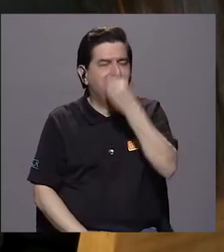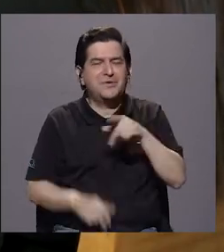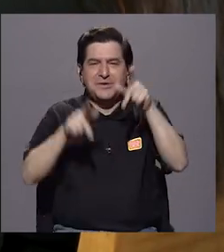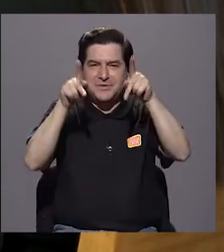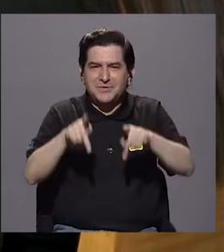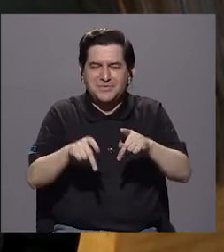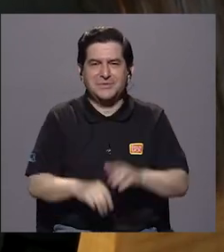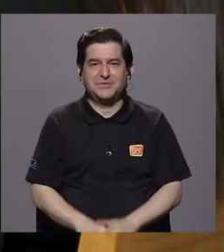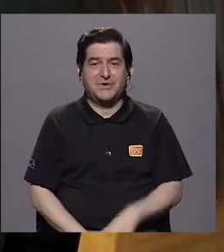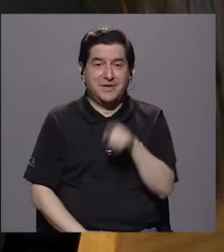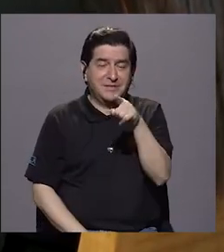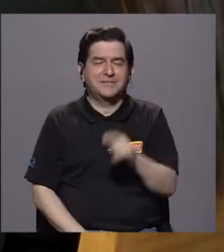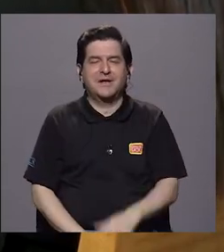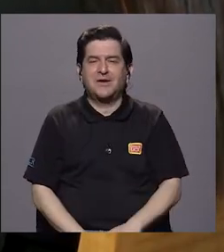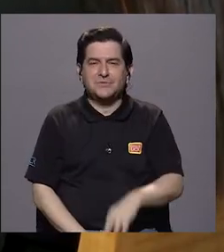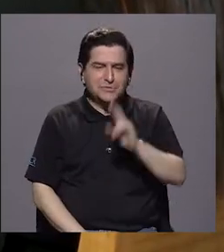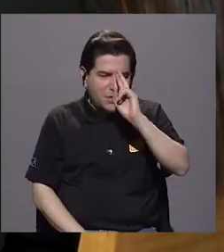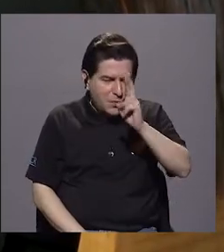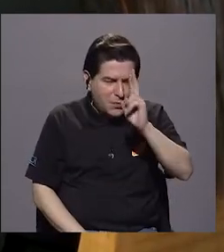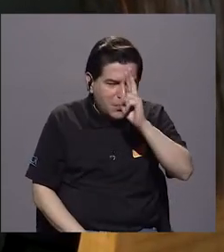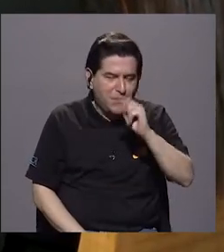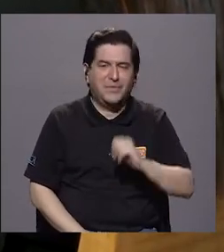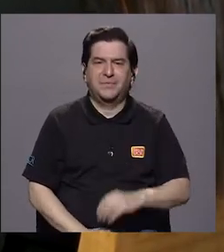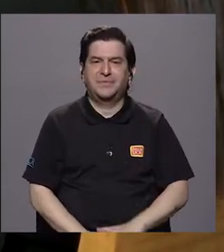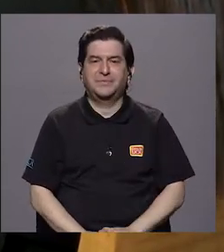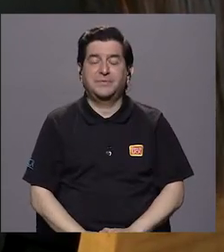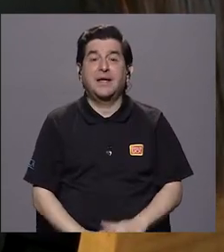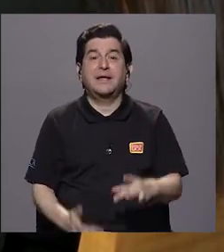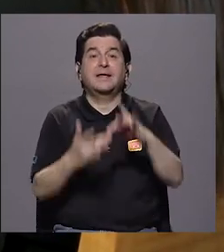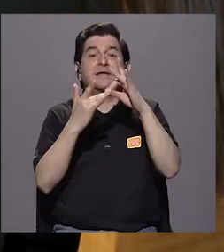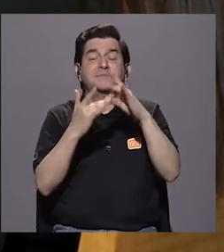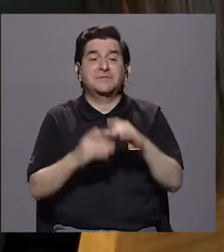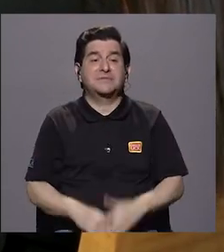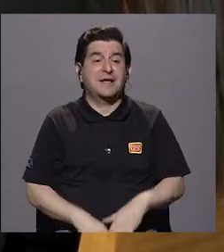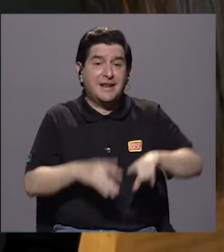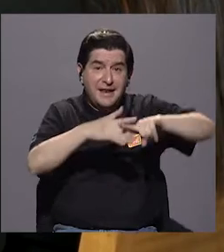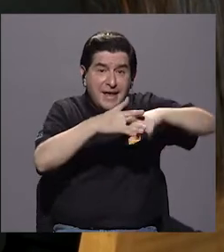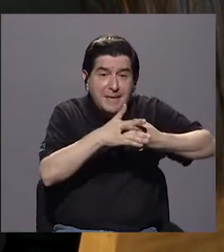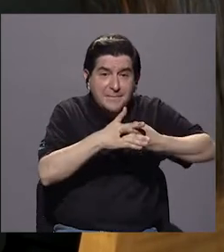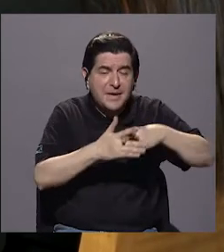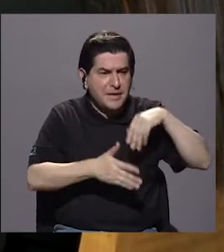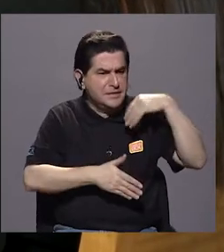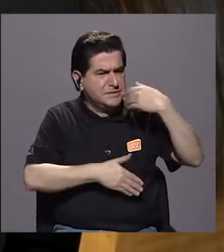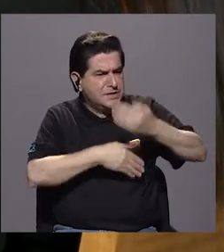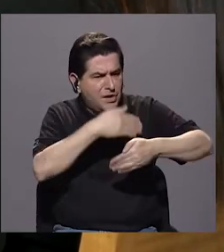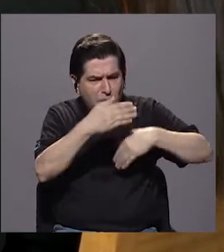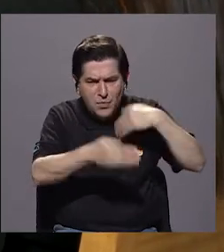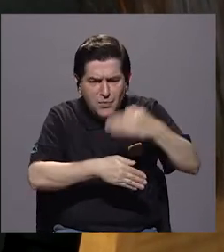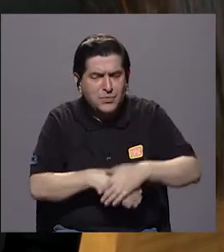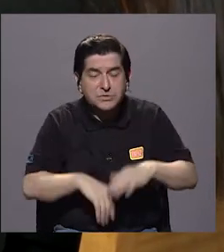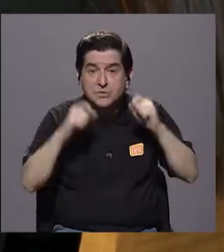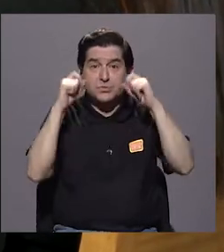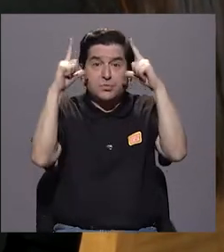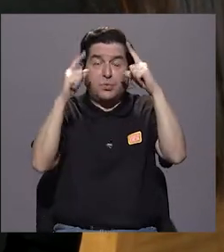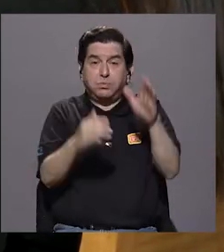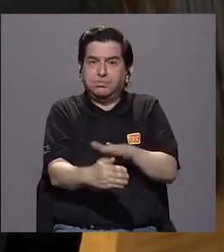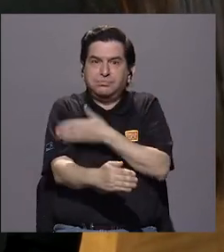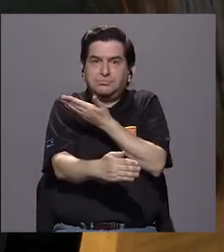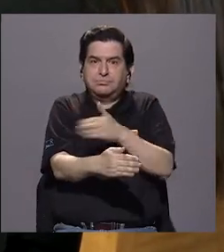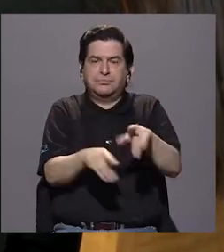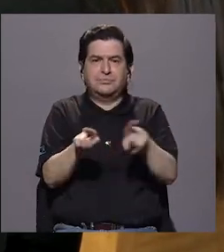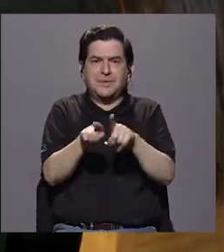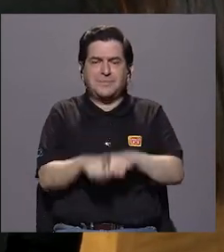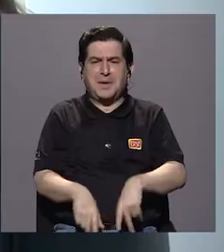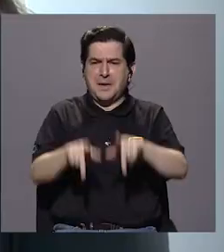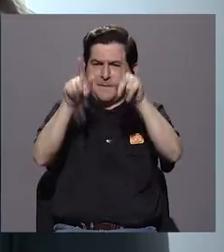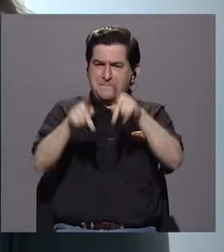que la admira a usted. Y sobre todo porque es ahí donde empieza usted un recorrido increíble en la música y también en ser una